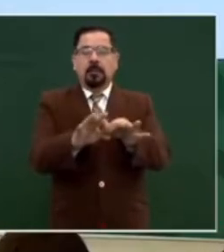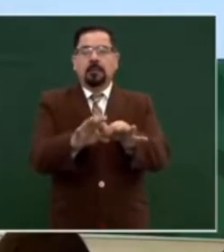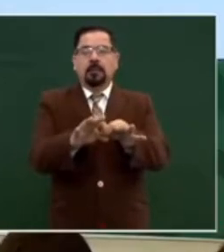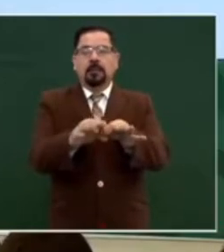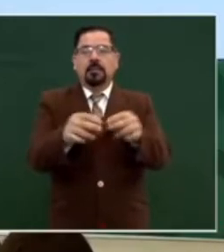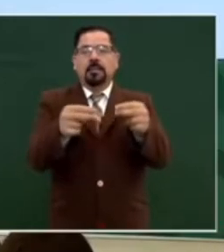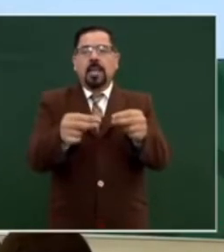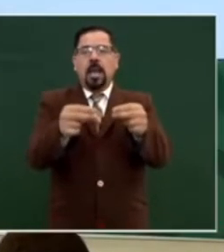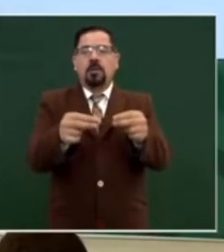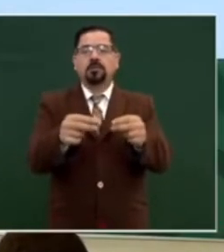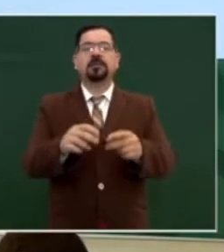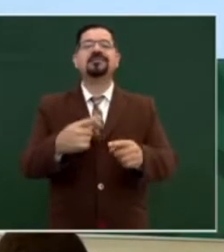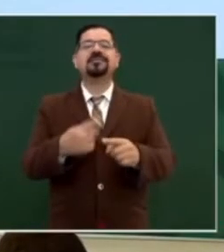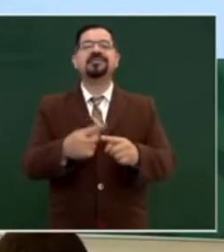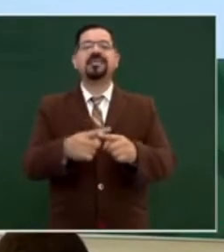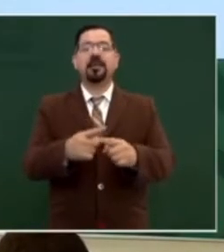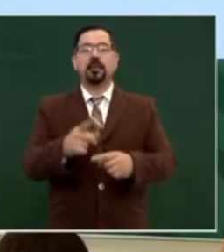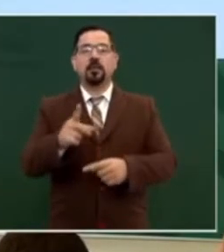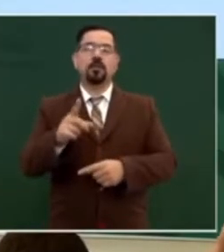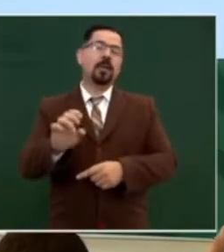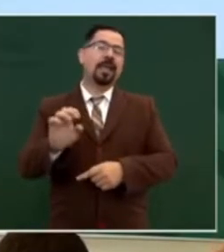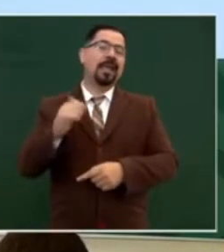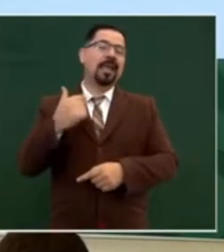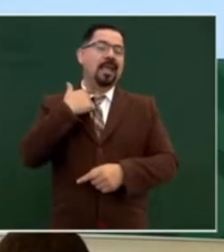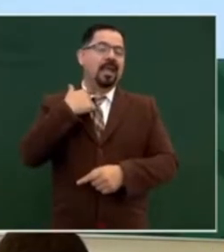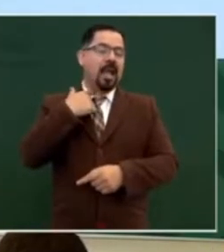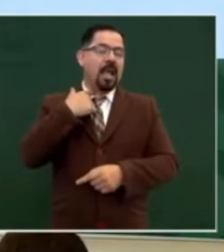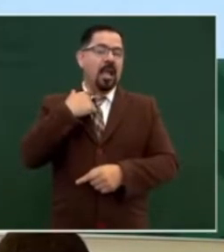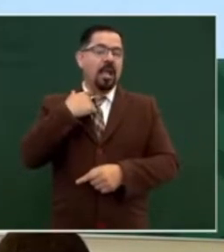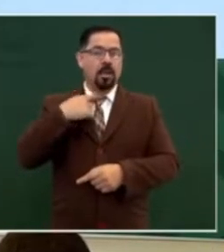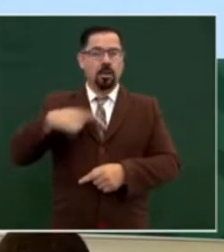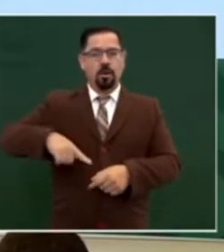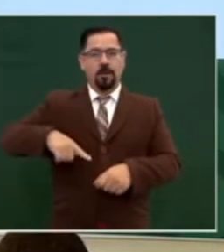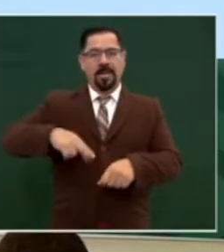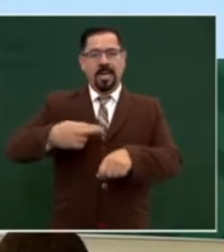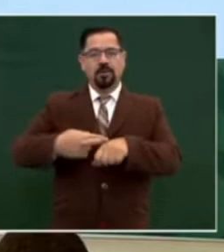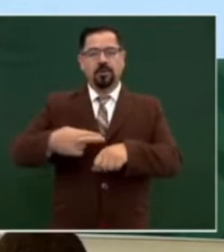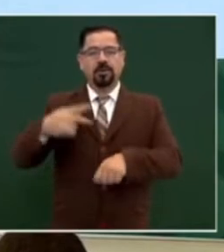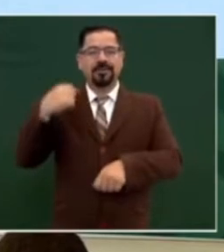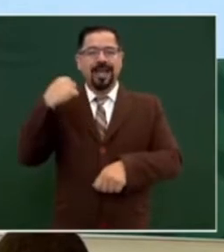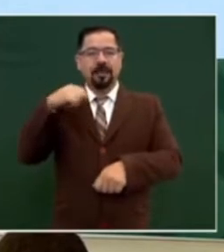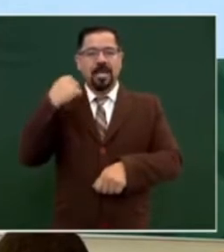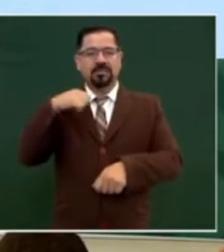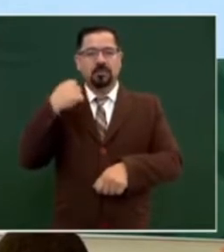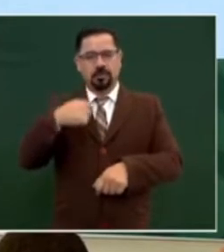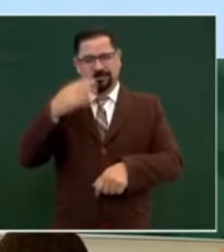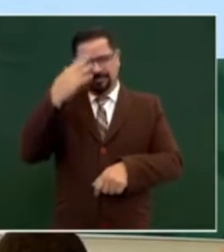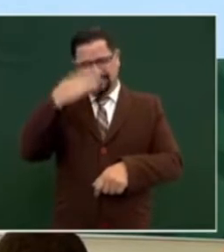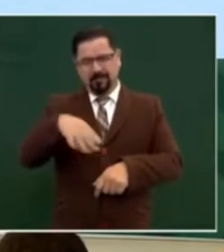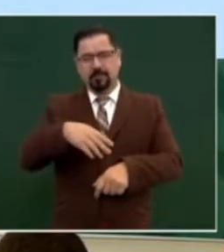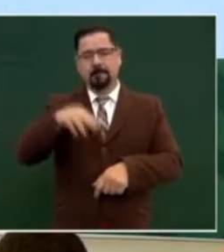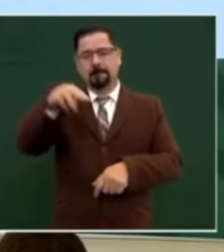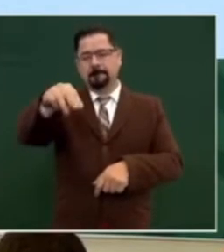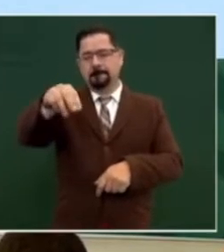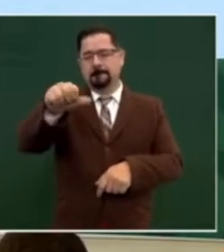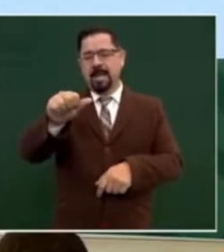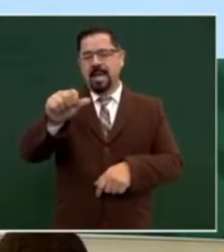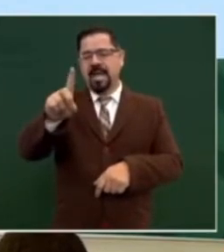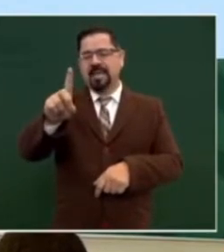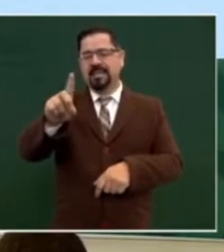el ex gobernador de tabasco roberto madrazo o sus